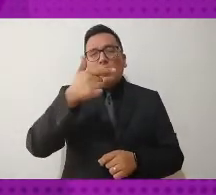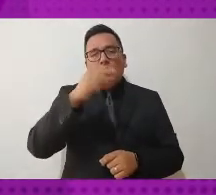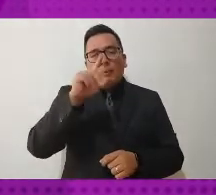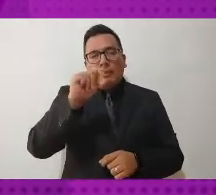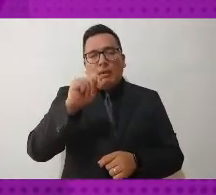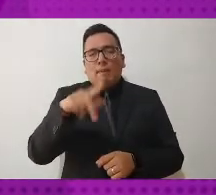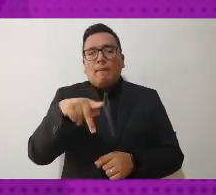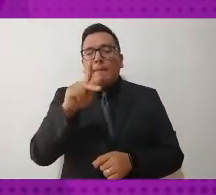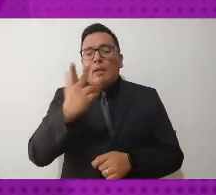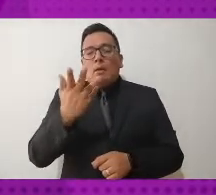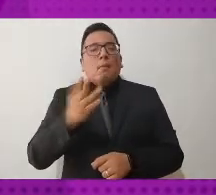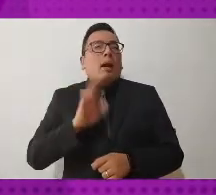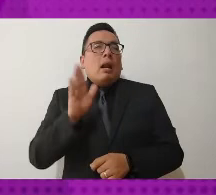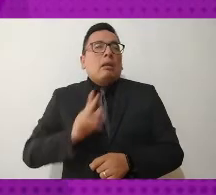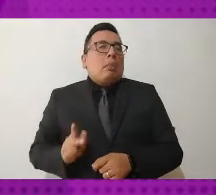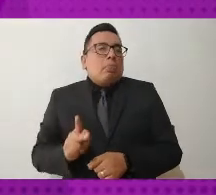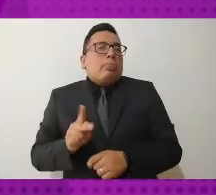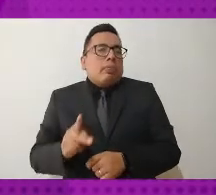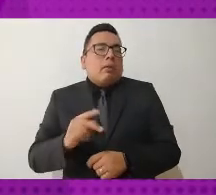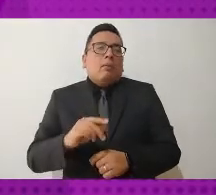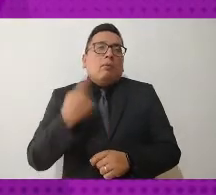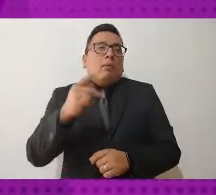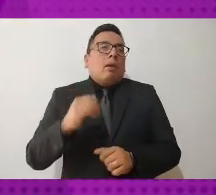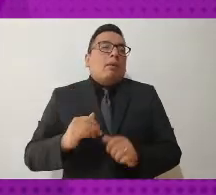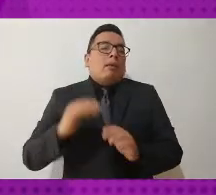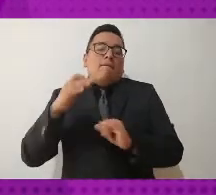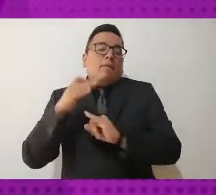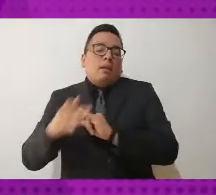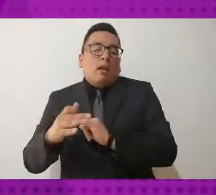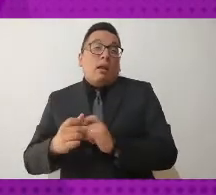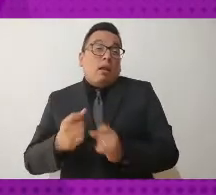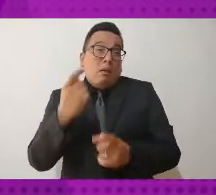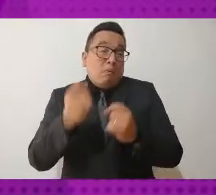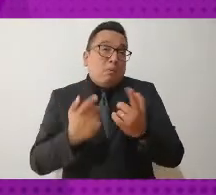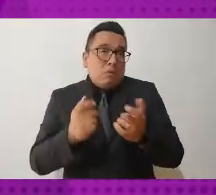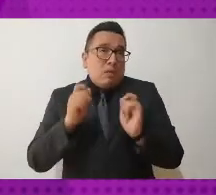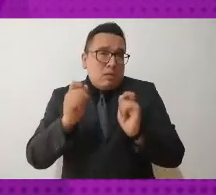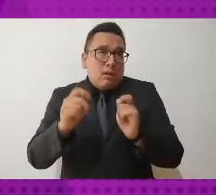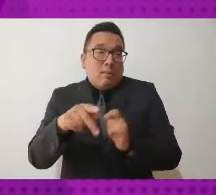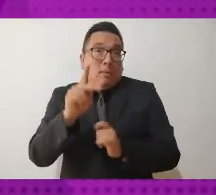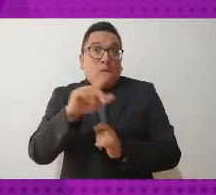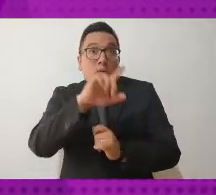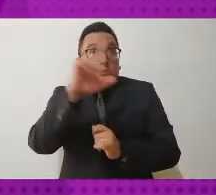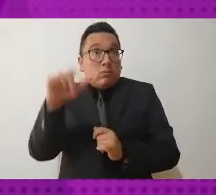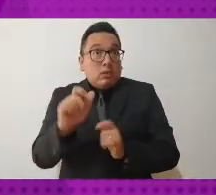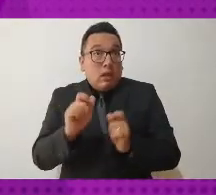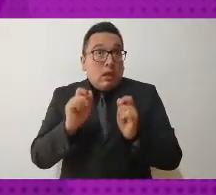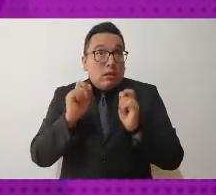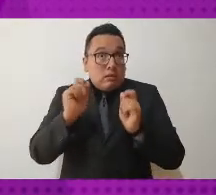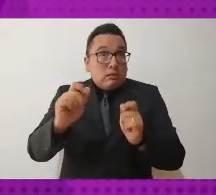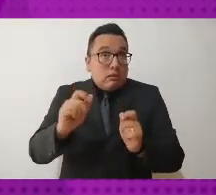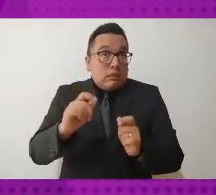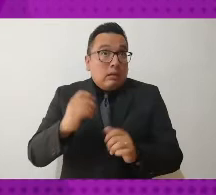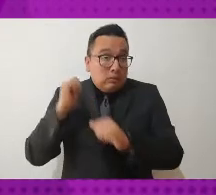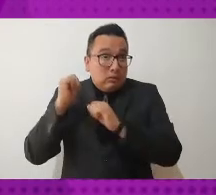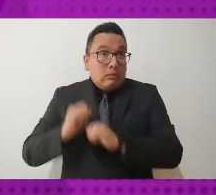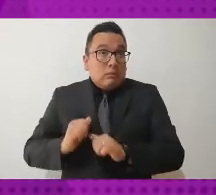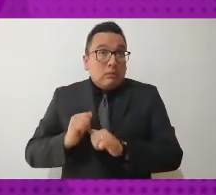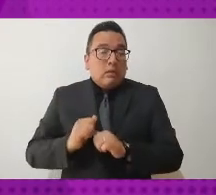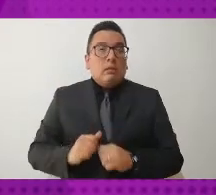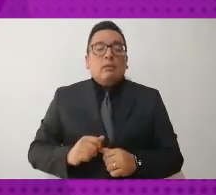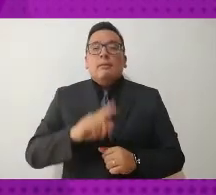lgbt las dejaron en última posición algunos quedaron electos pero a la mera hora pues terminaron